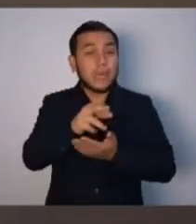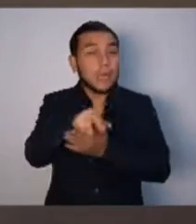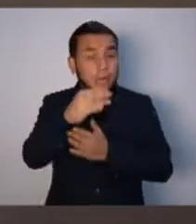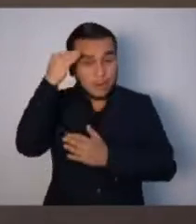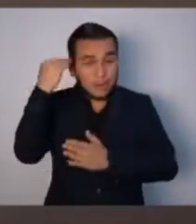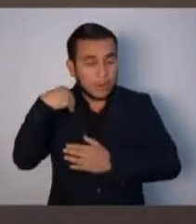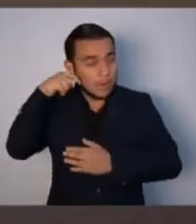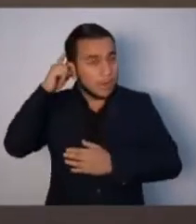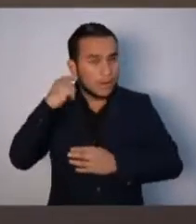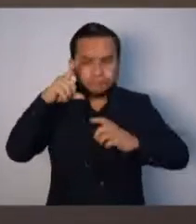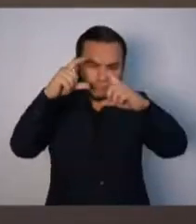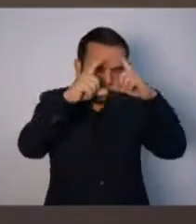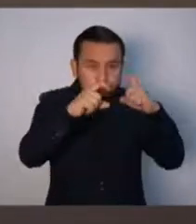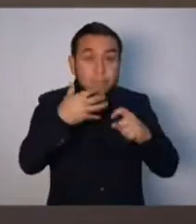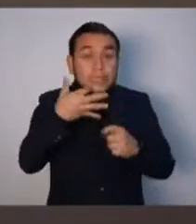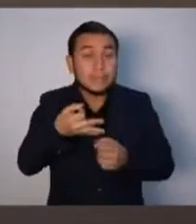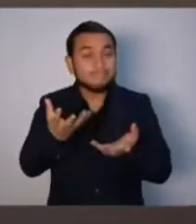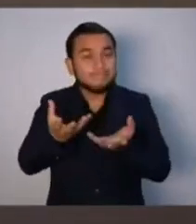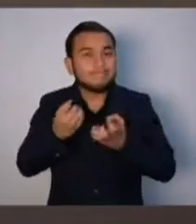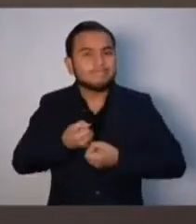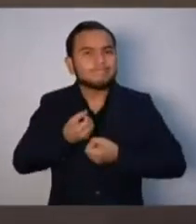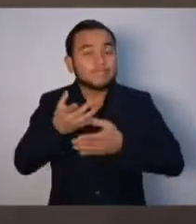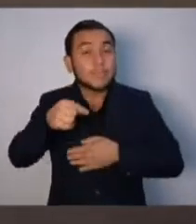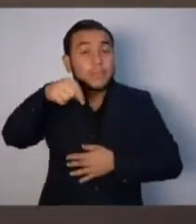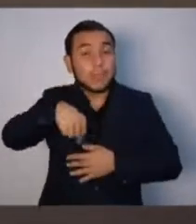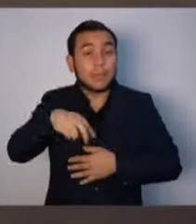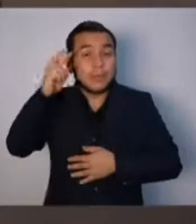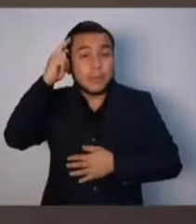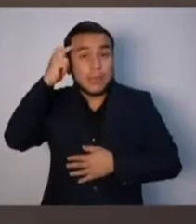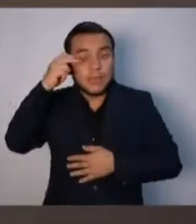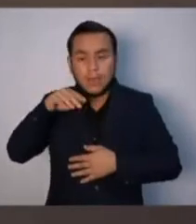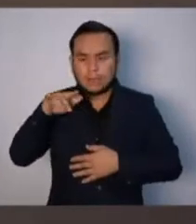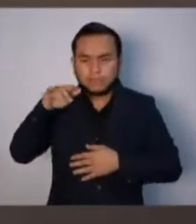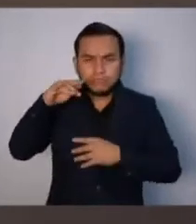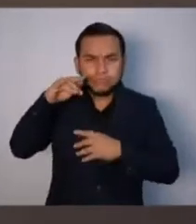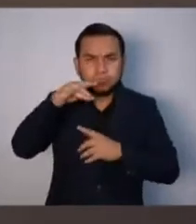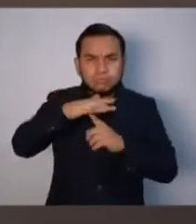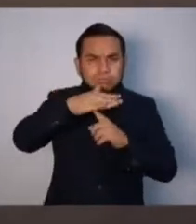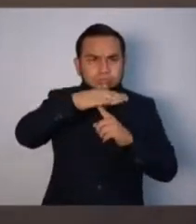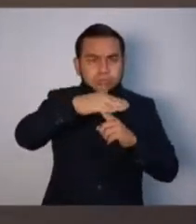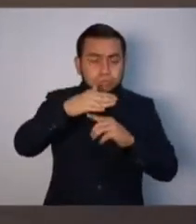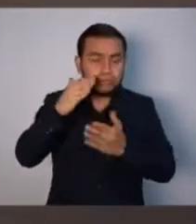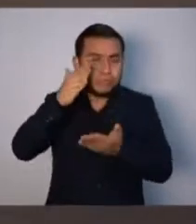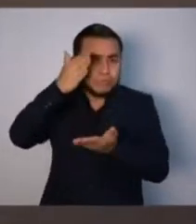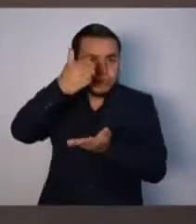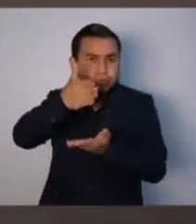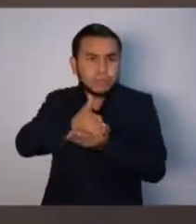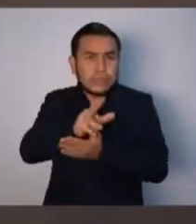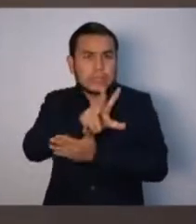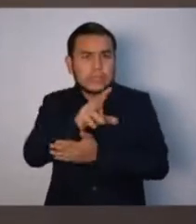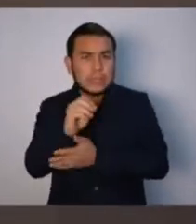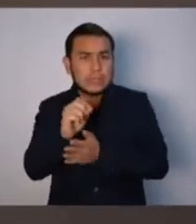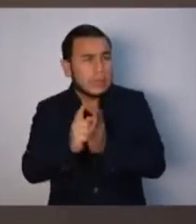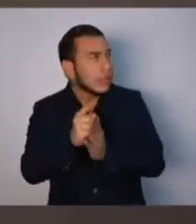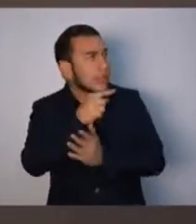prensa quiero decirles que ahorita que íbamos aterrizando aquí cerca 30 segundos por